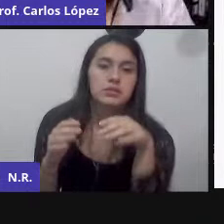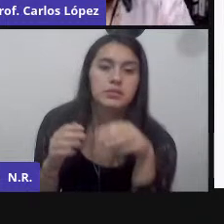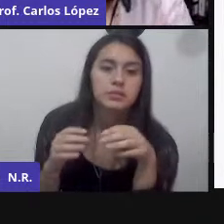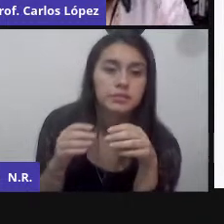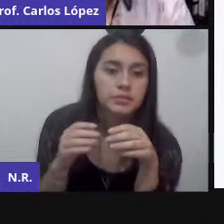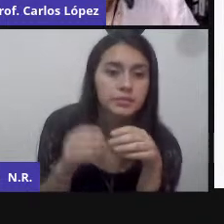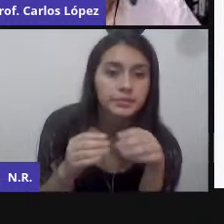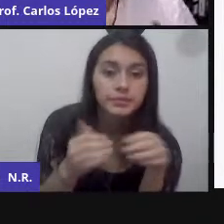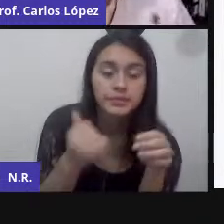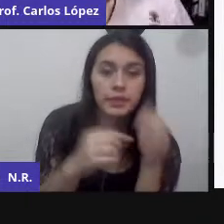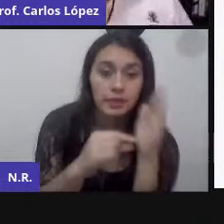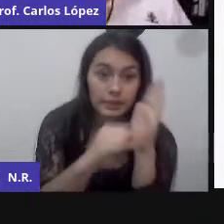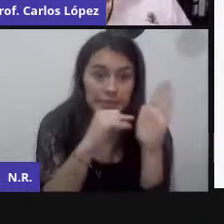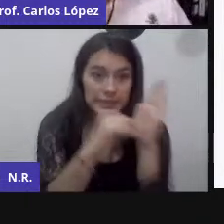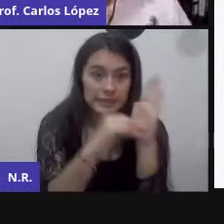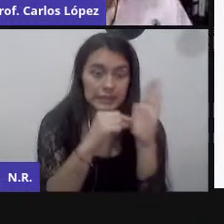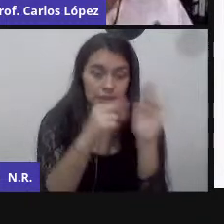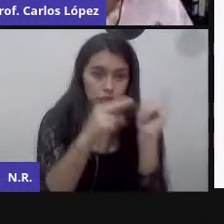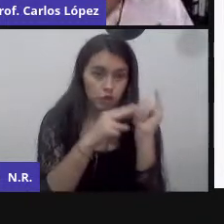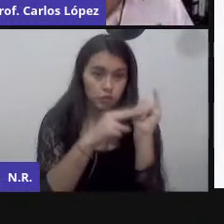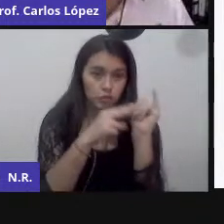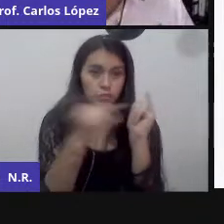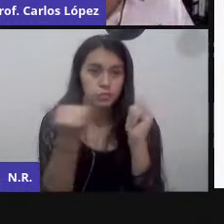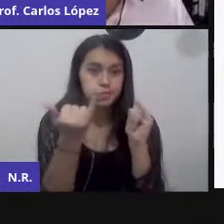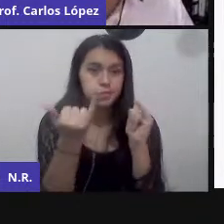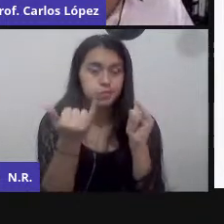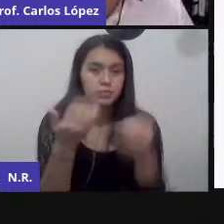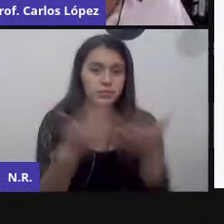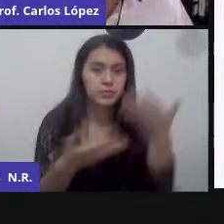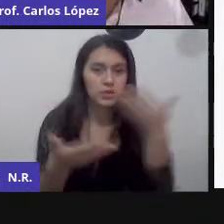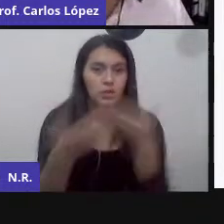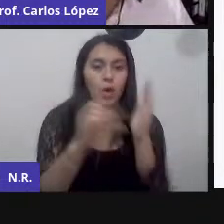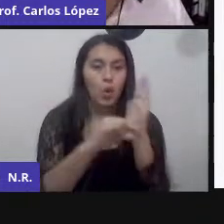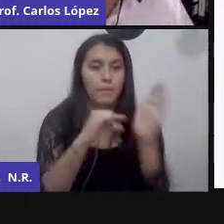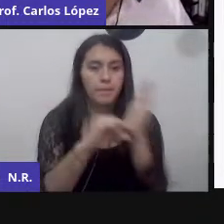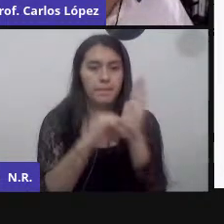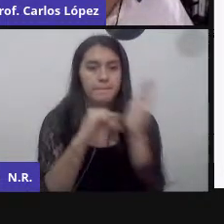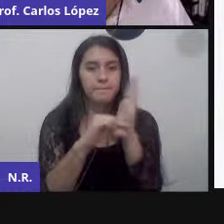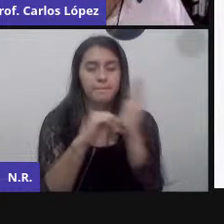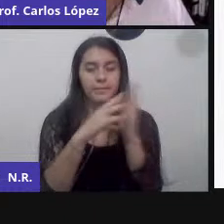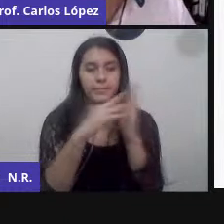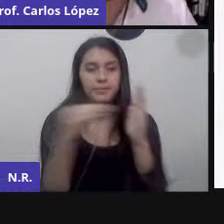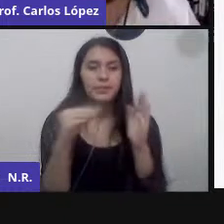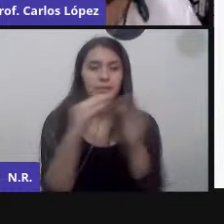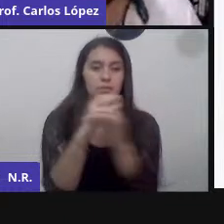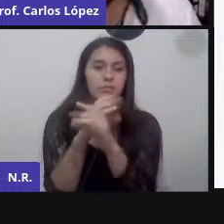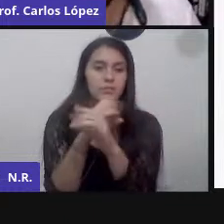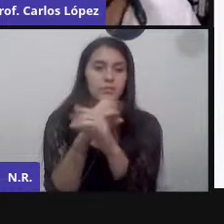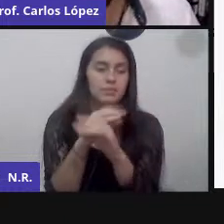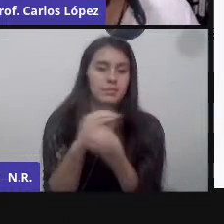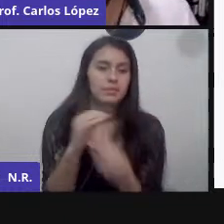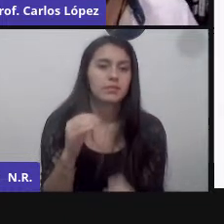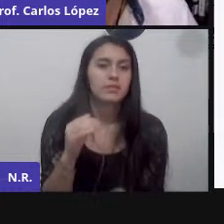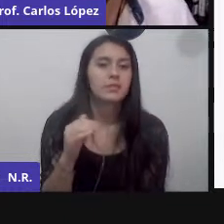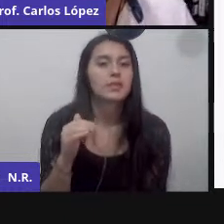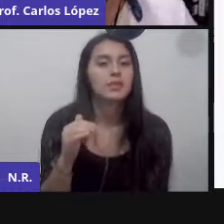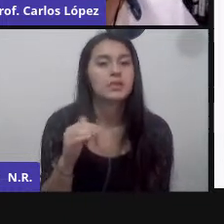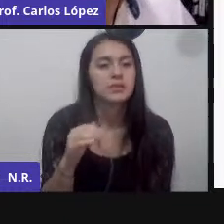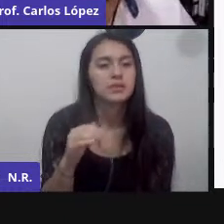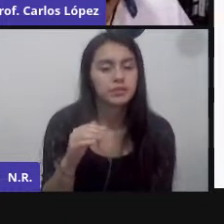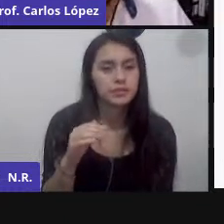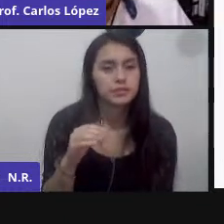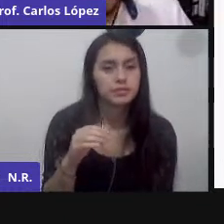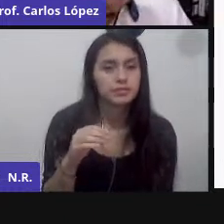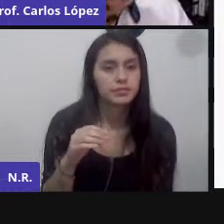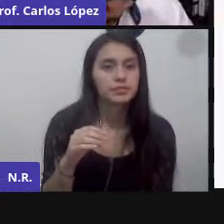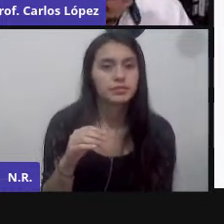link que voy a copiar ahí. A ver si lo logramos. Unos comentarios. No, te toca copiarlo a ti, George. Debo